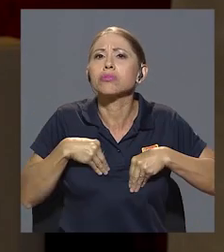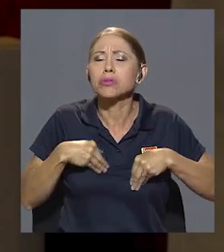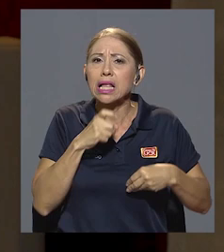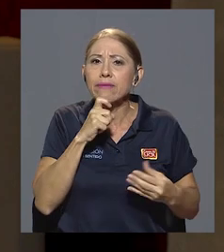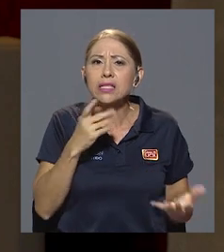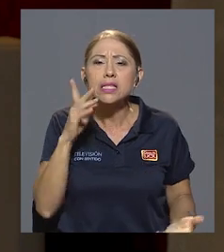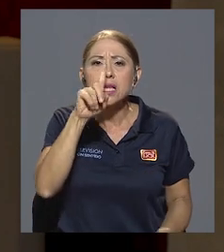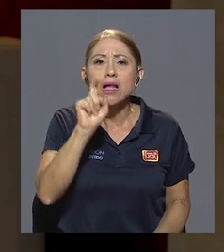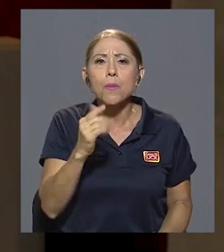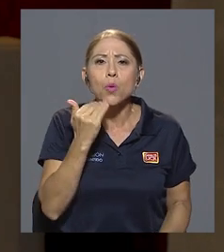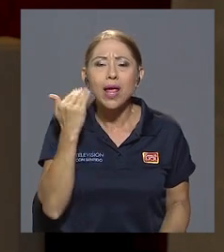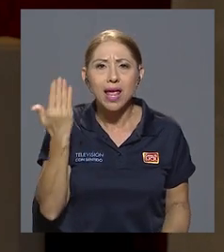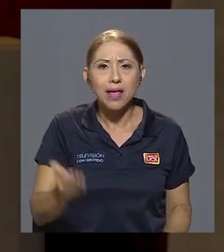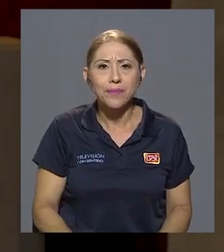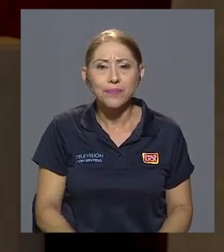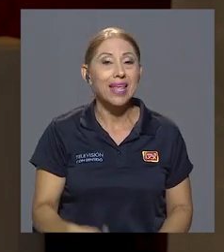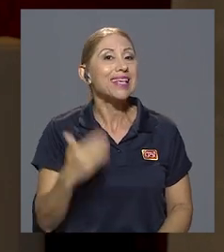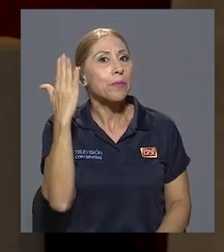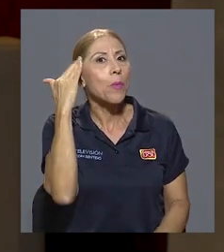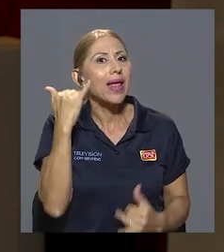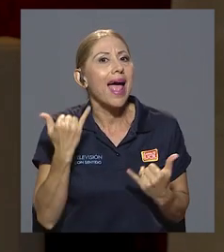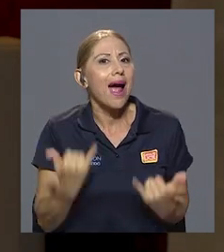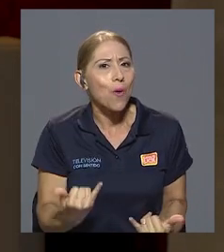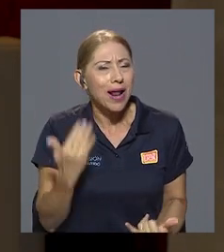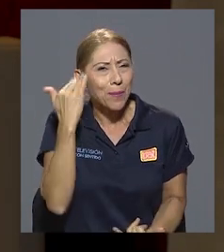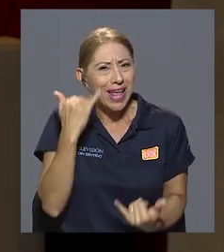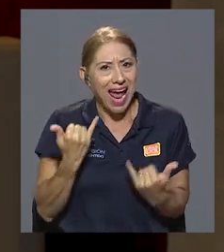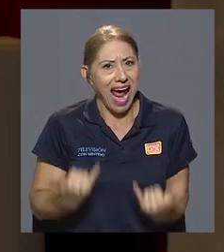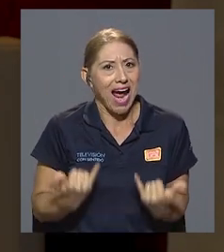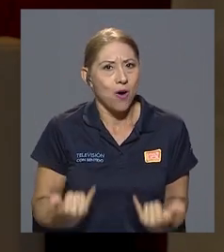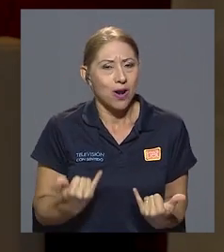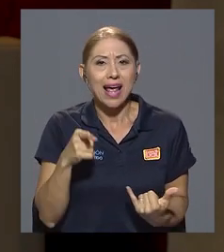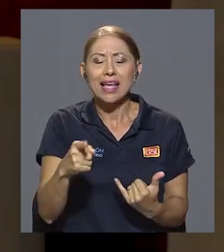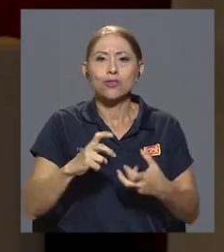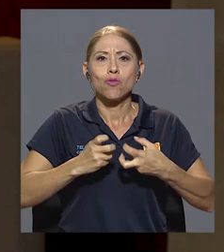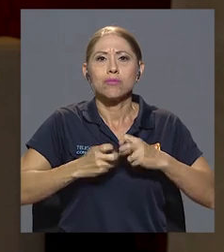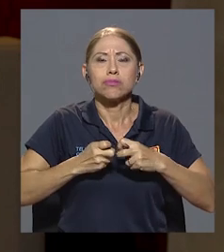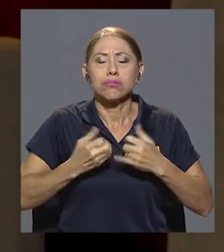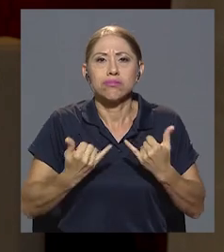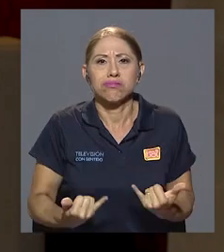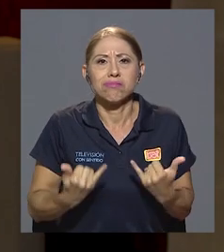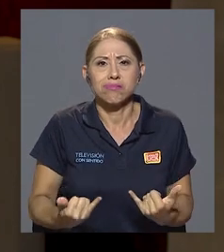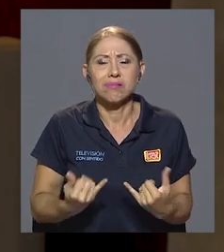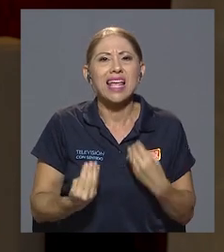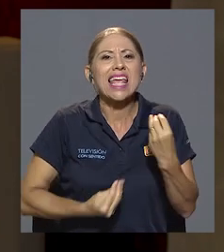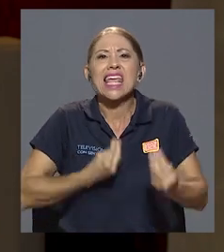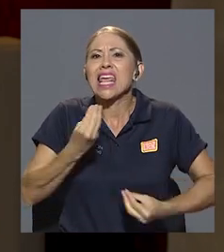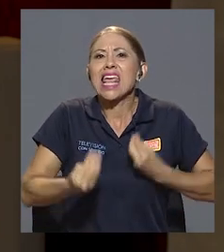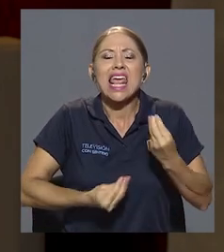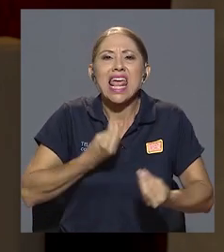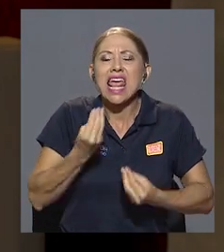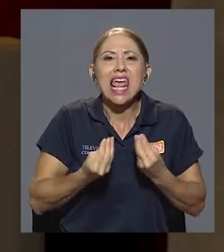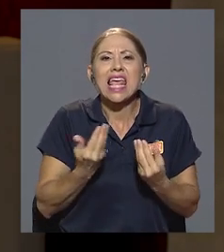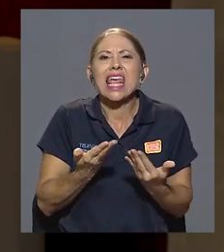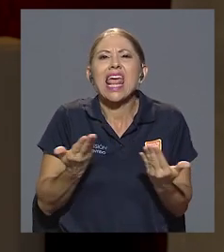sí por qué porque ahora precisamente ahora esto se vuelve tan problemático que es lo que está siendo